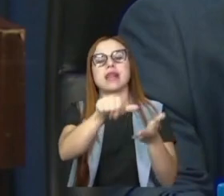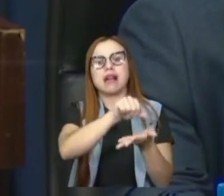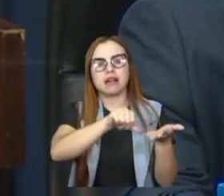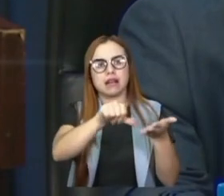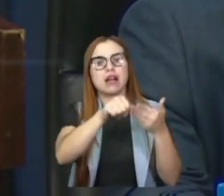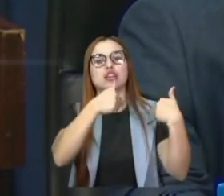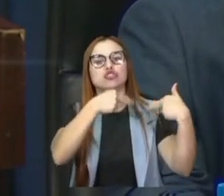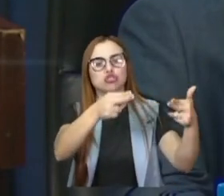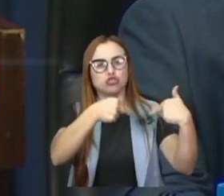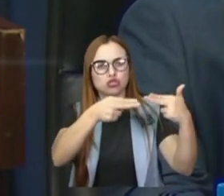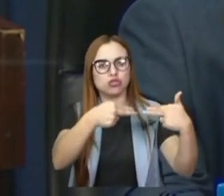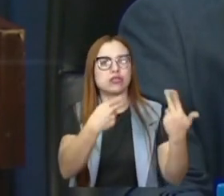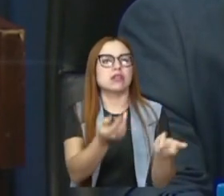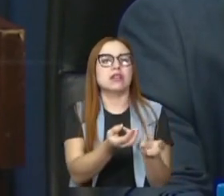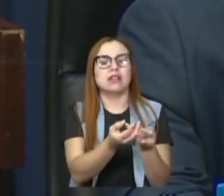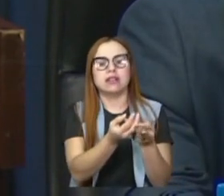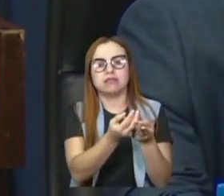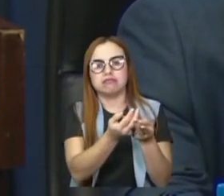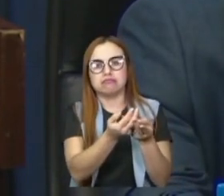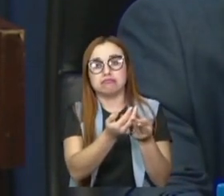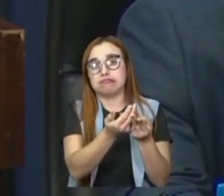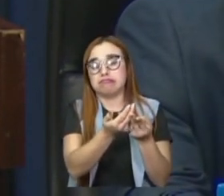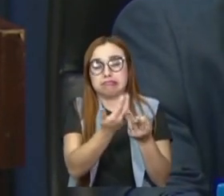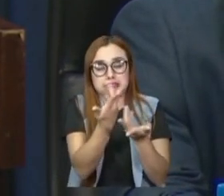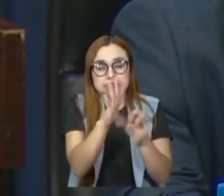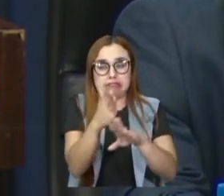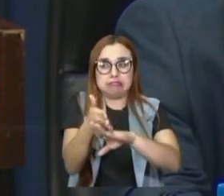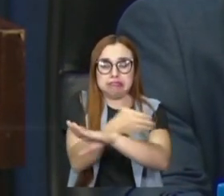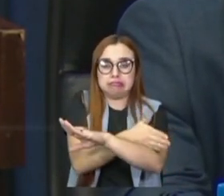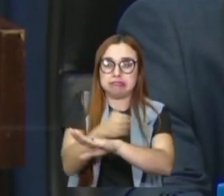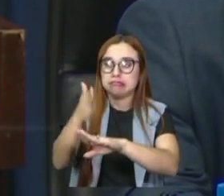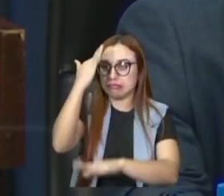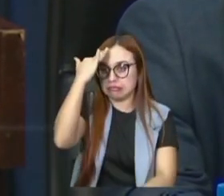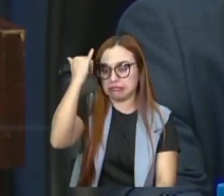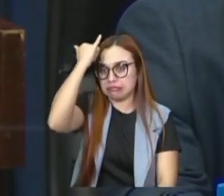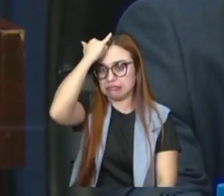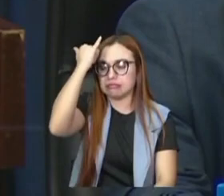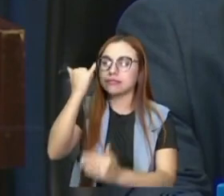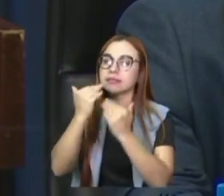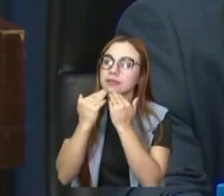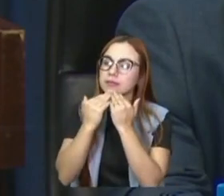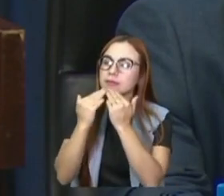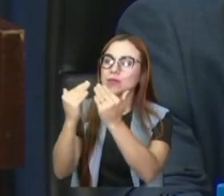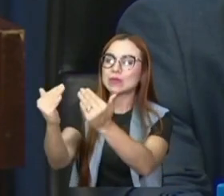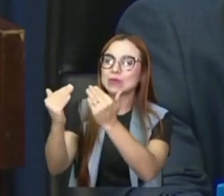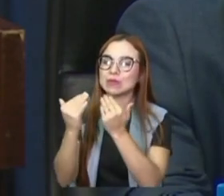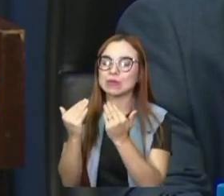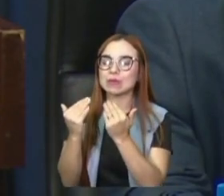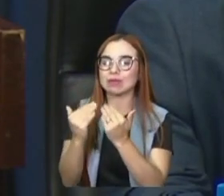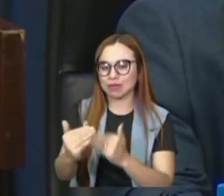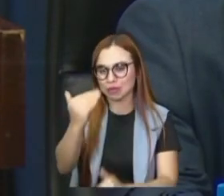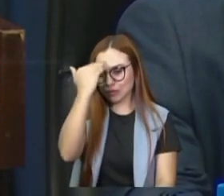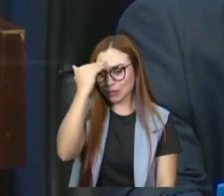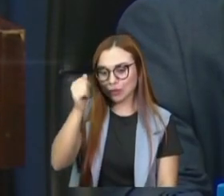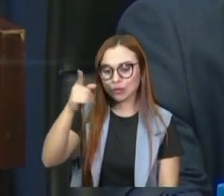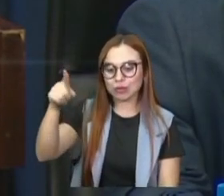el presidente Laurentino Nito Cortizo, con la puesta de la primera piedra